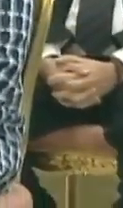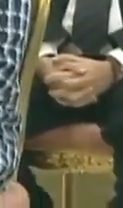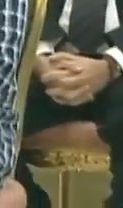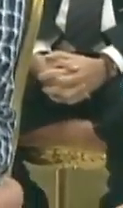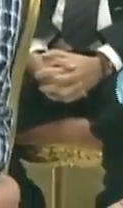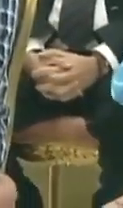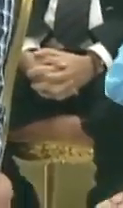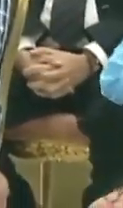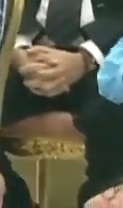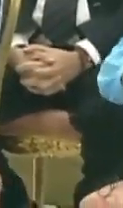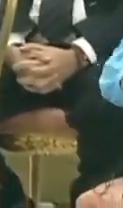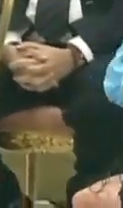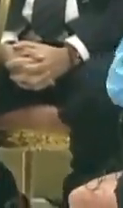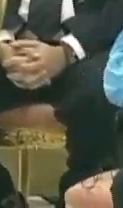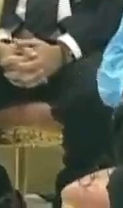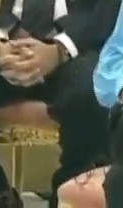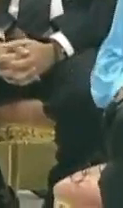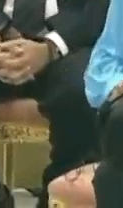amigo,